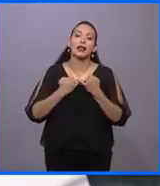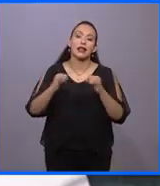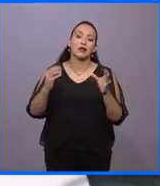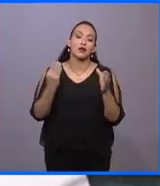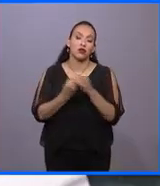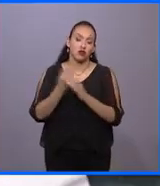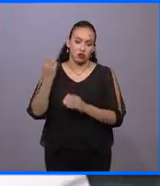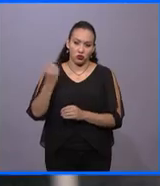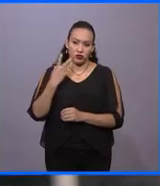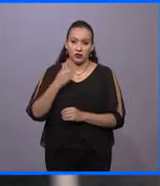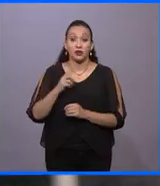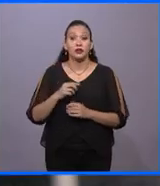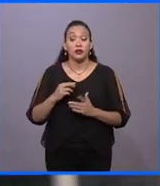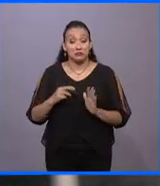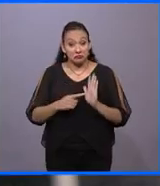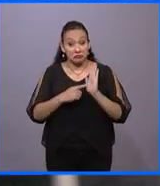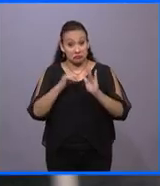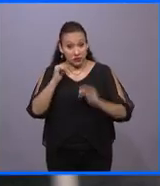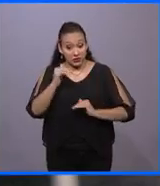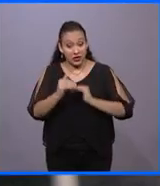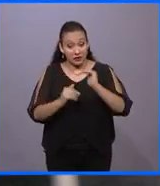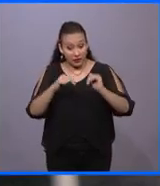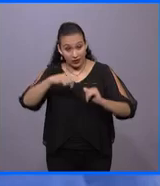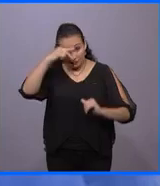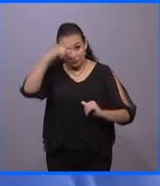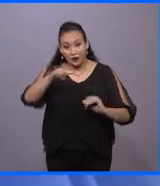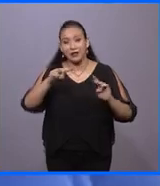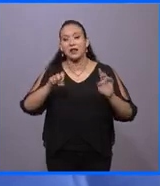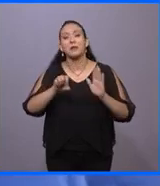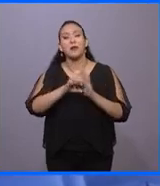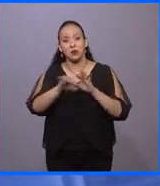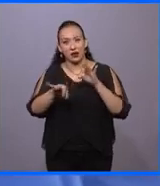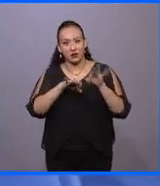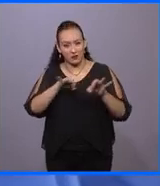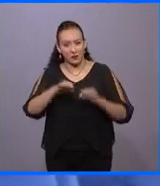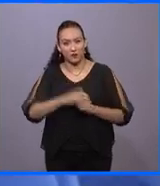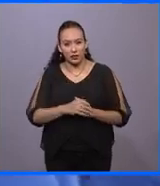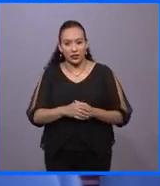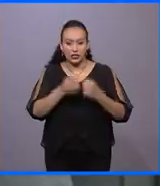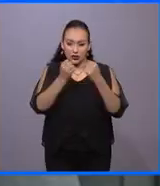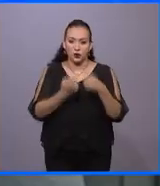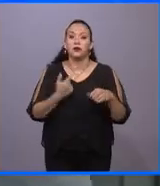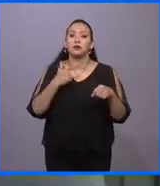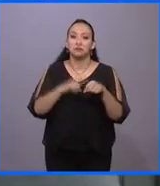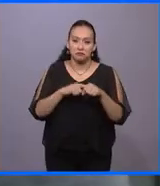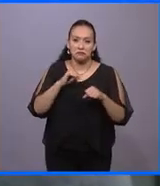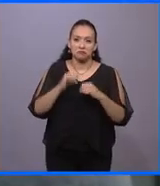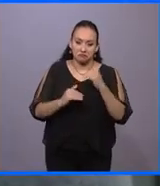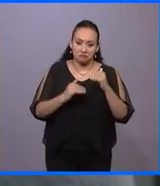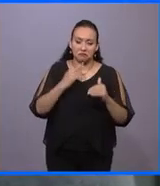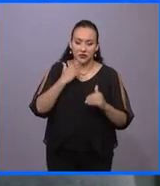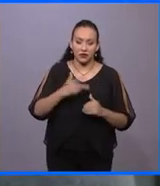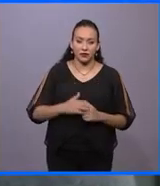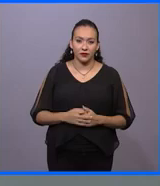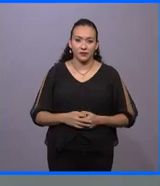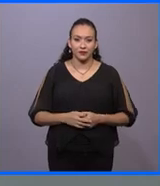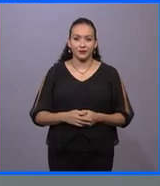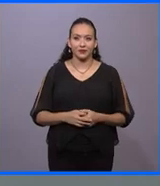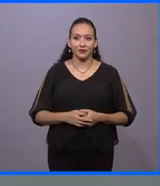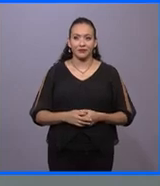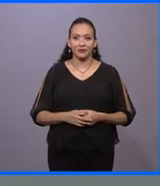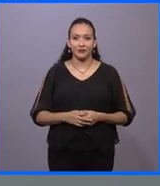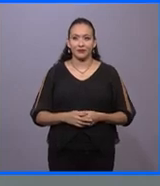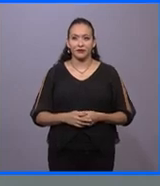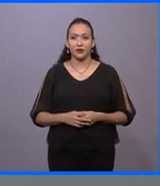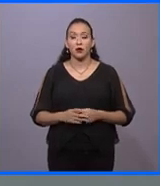seminario se destacaron los avances que ha tenido nuestro país en materia de trabajo y seguridad social en los últimos años.